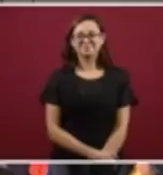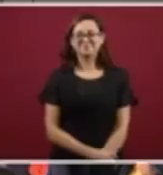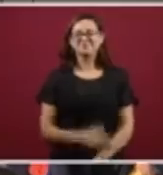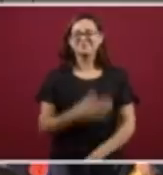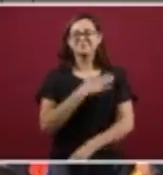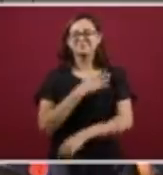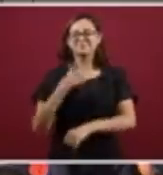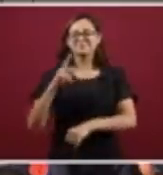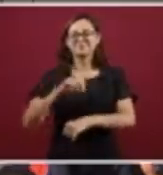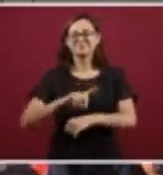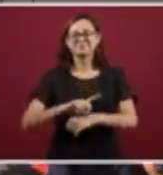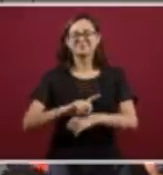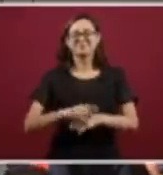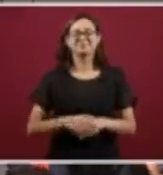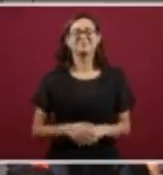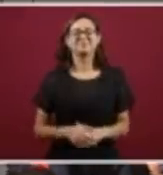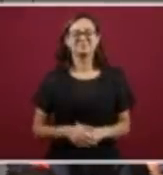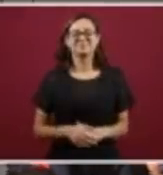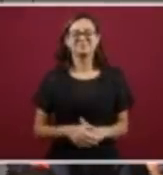días.